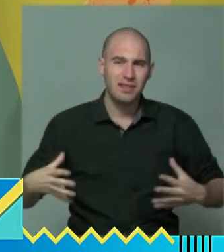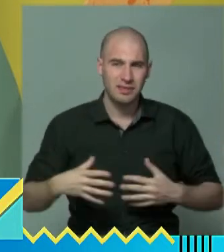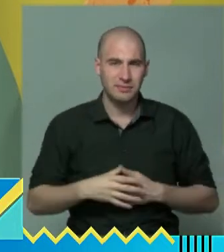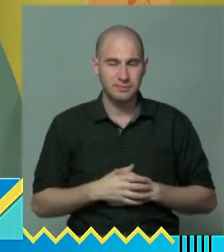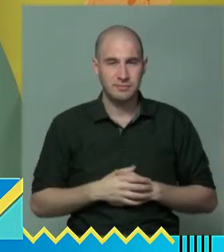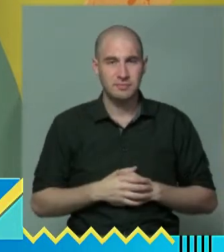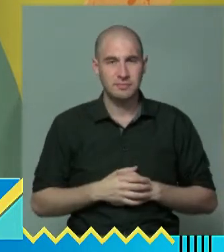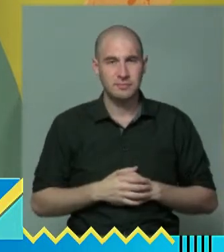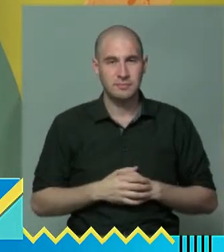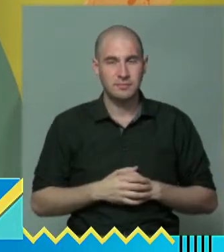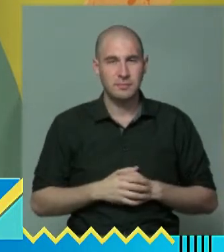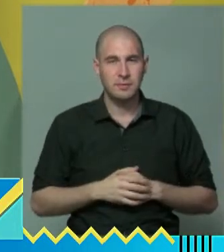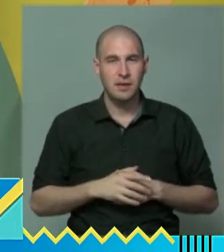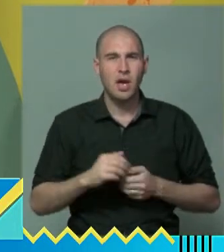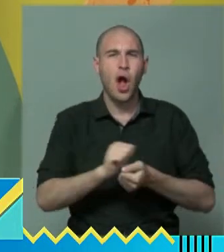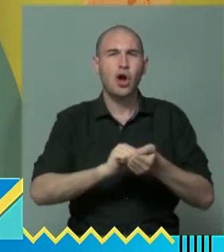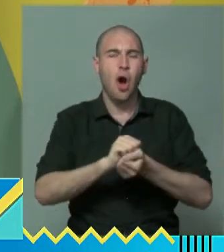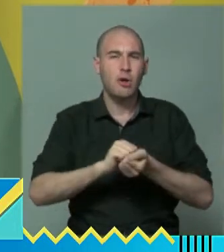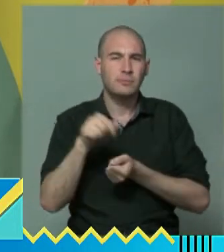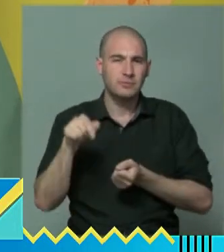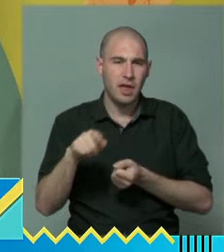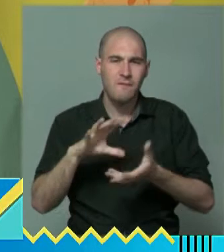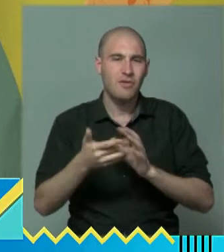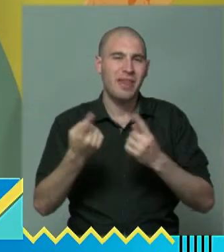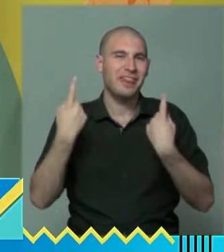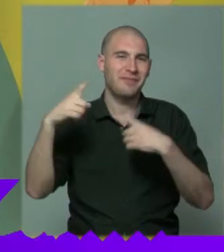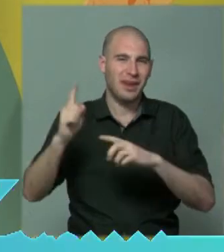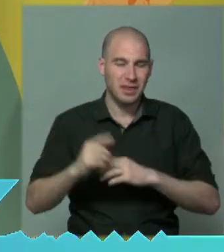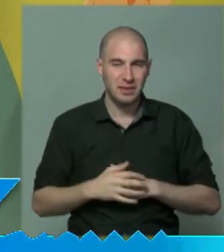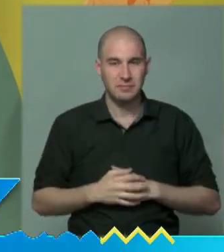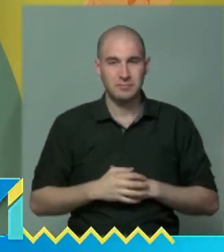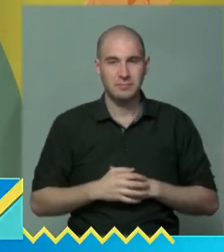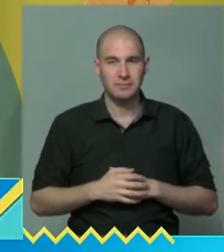digamos, donde los hechos de corrupción son de otra magnitud.